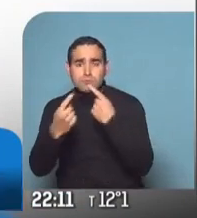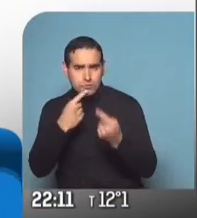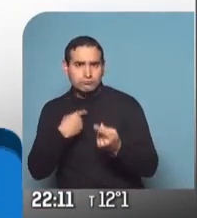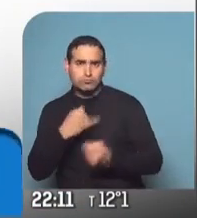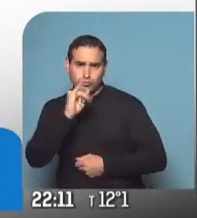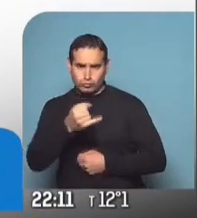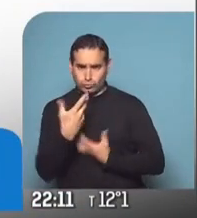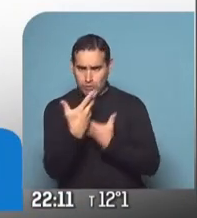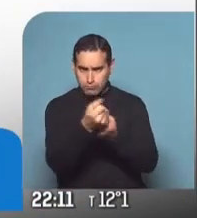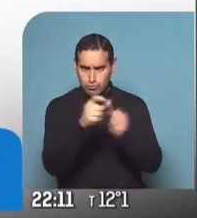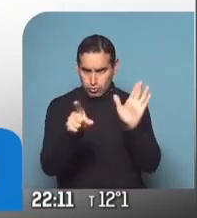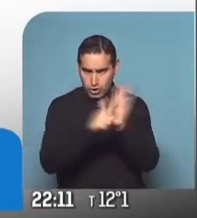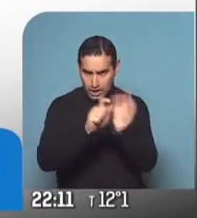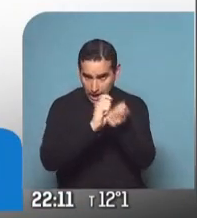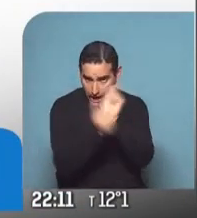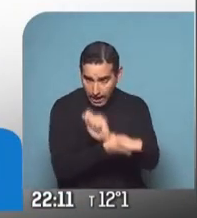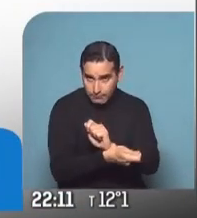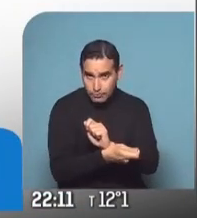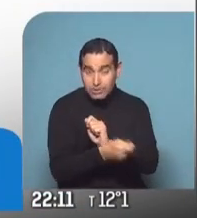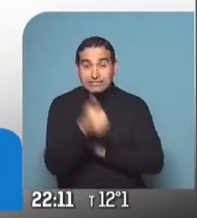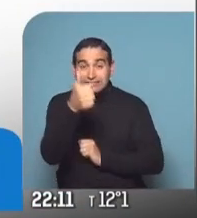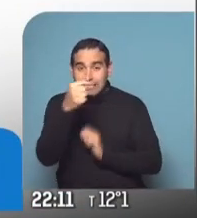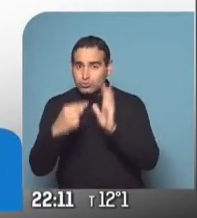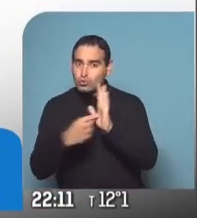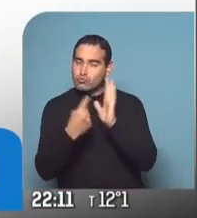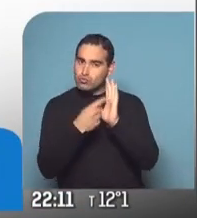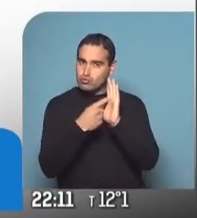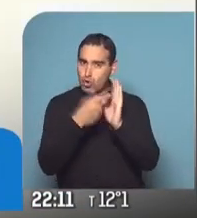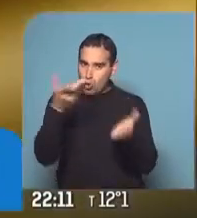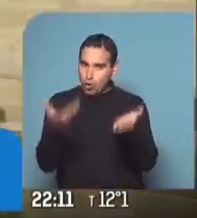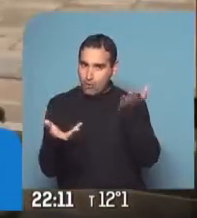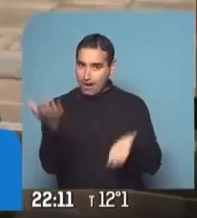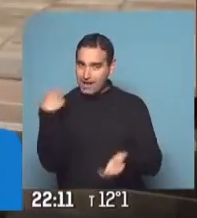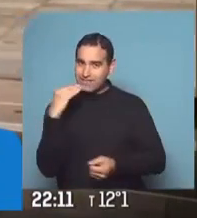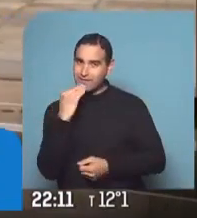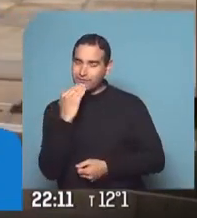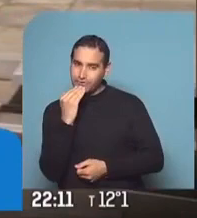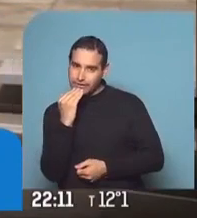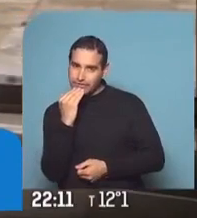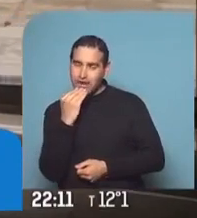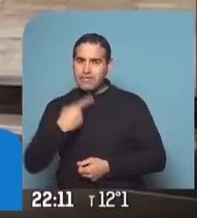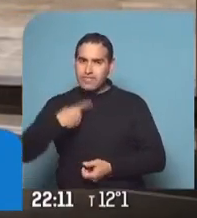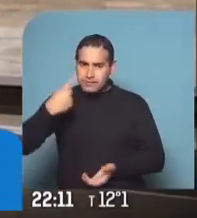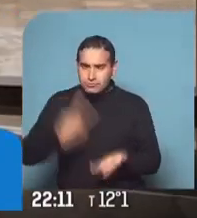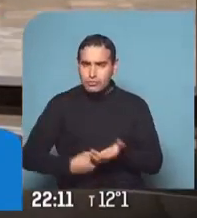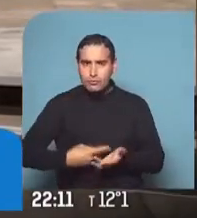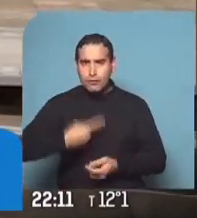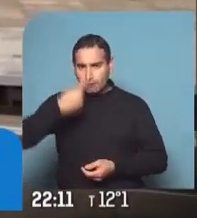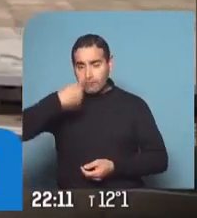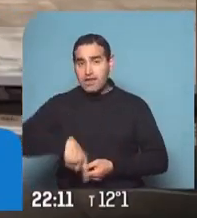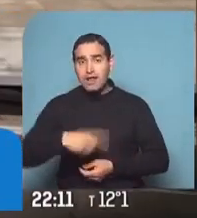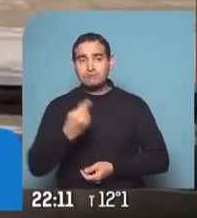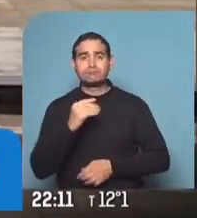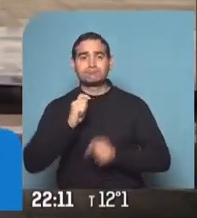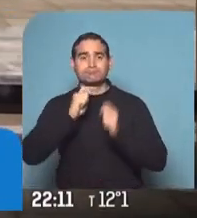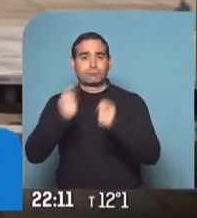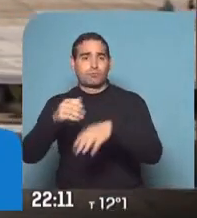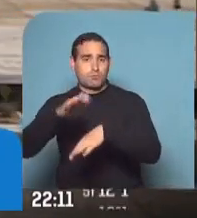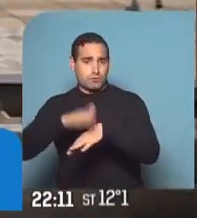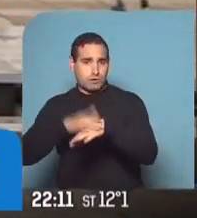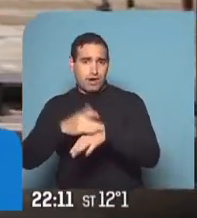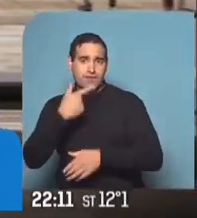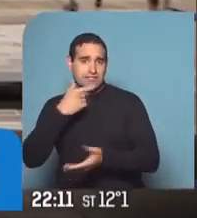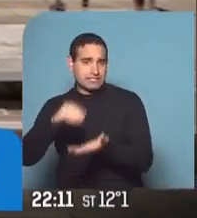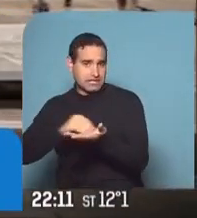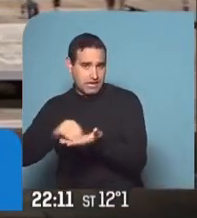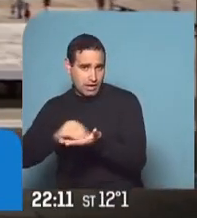favor de la reforma, una suba de 6 puntos con respecto a abril. La decisión final quedará en manos del Senado tras el